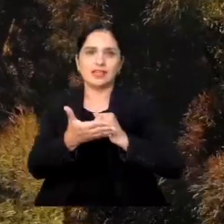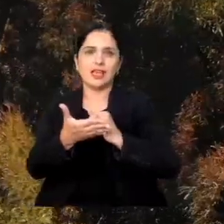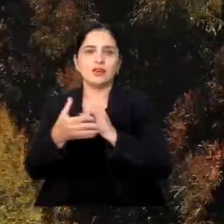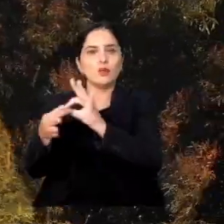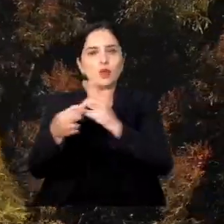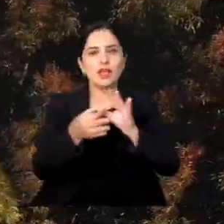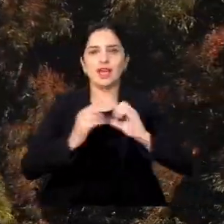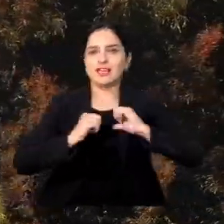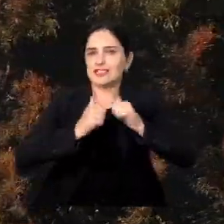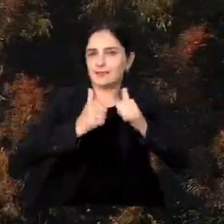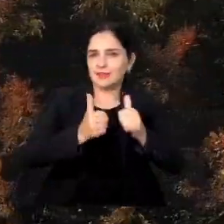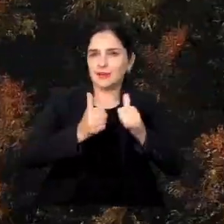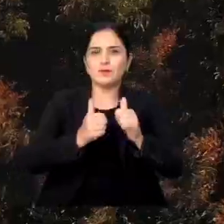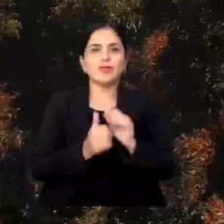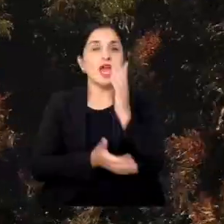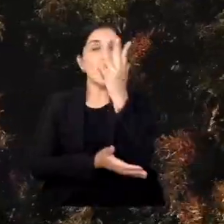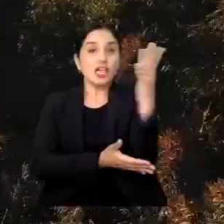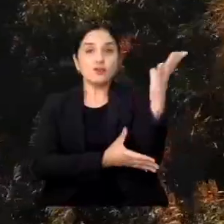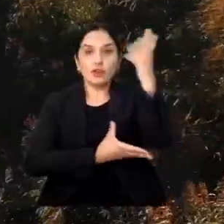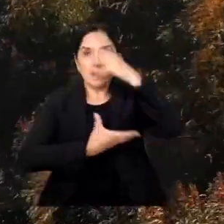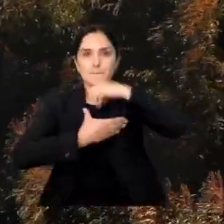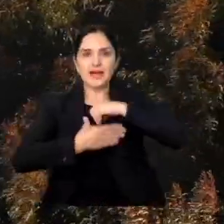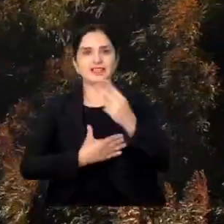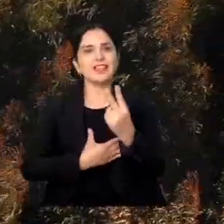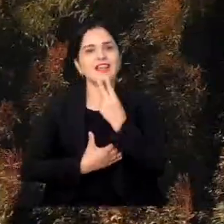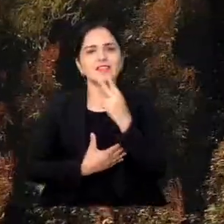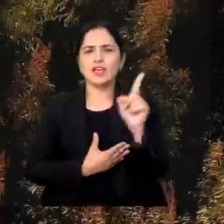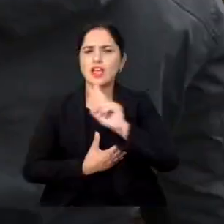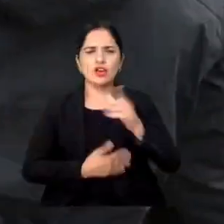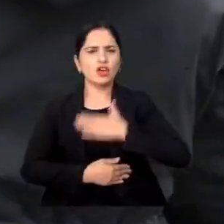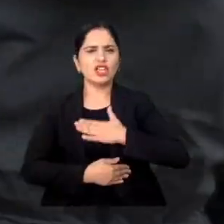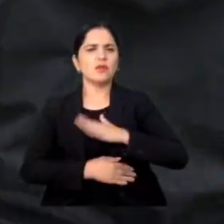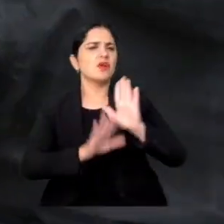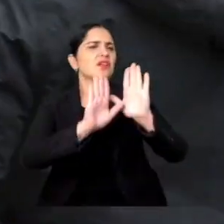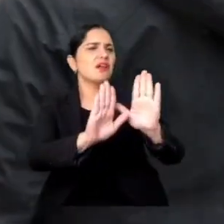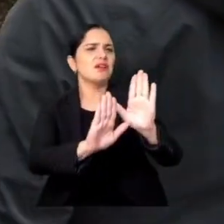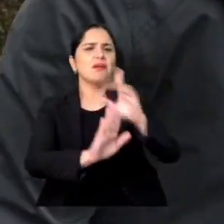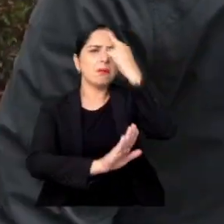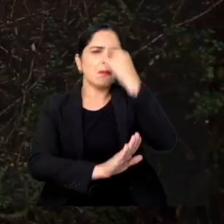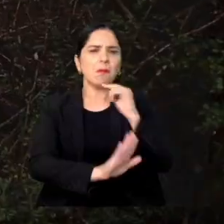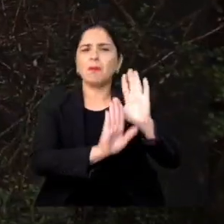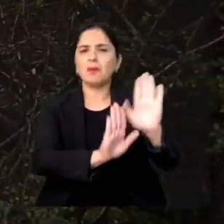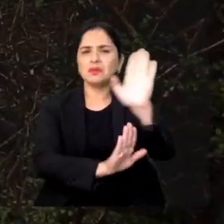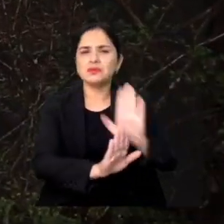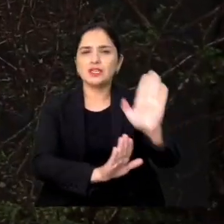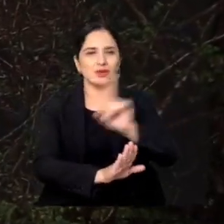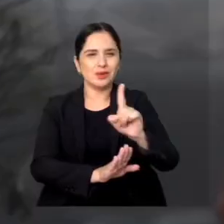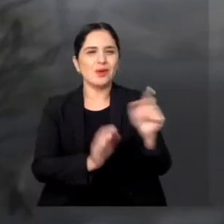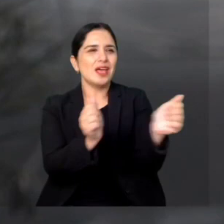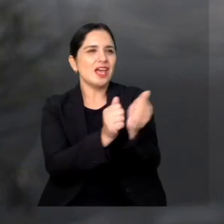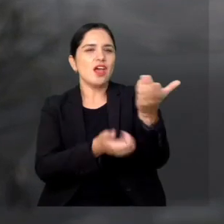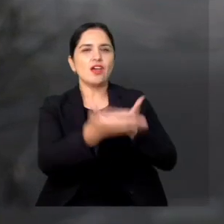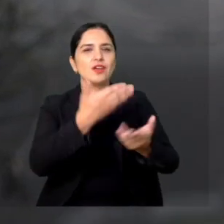diseño acorde igual al desafío. El bosque es parte de nuestra vida. No queremos que esté ahí como un museo, sino querer